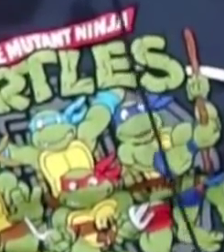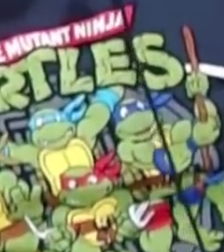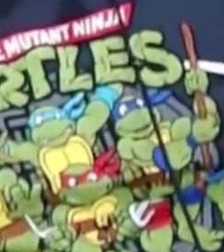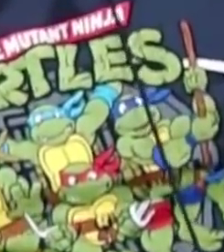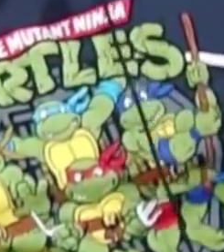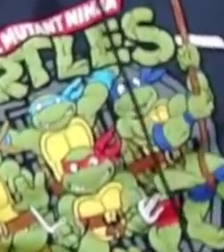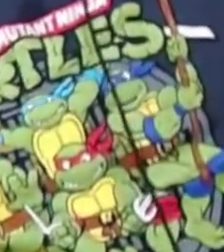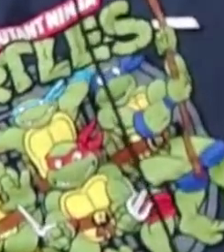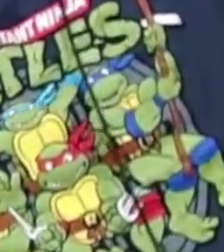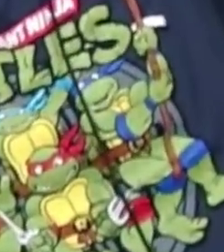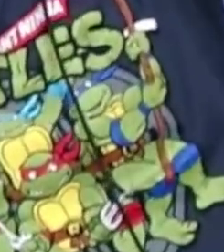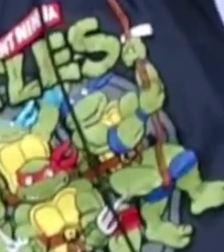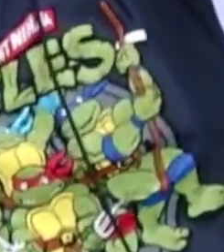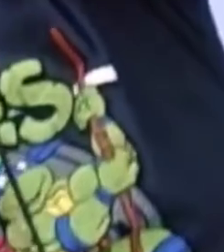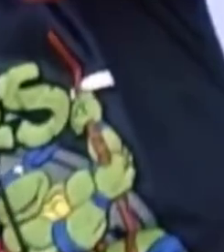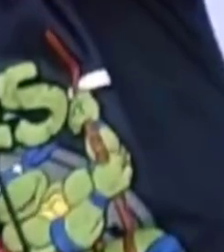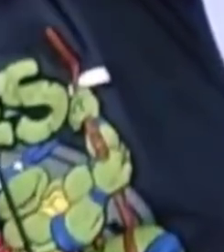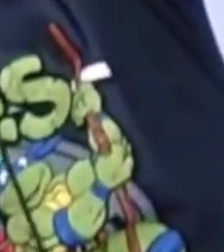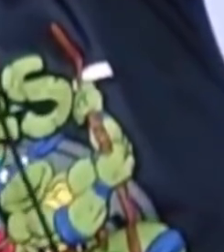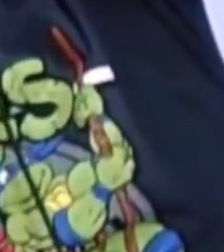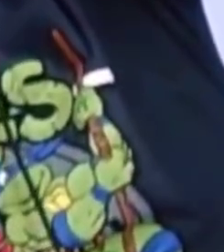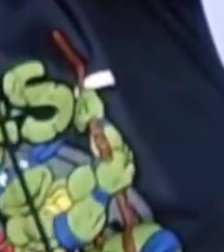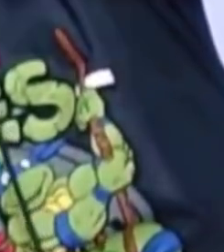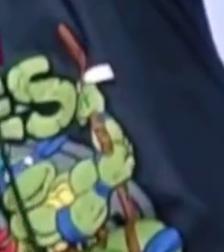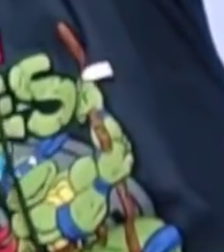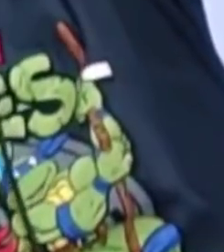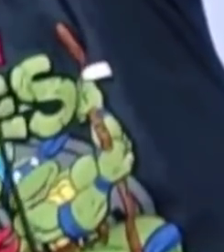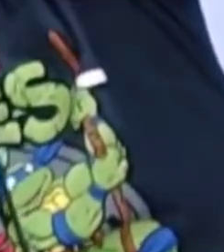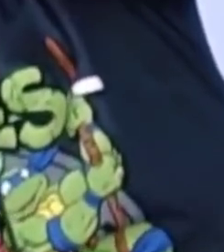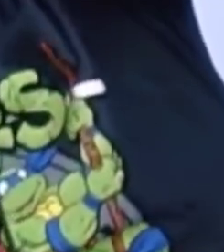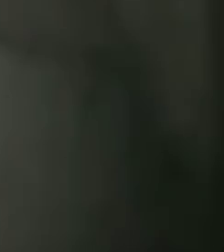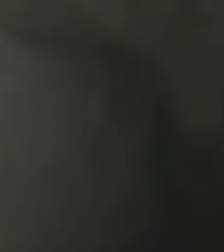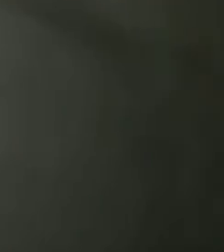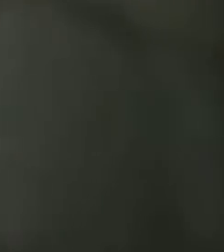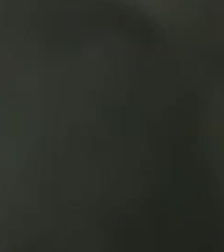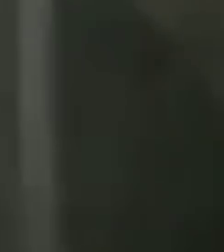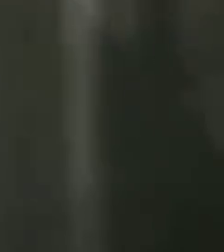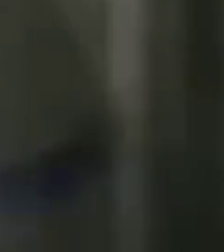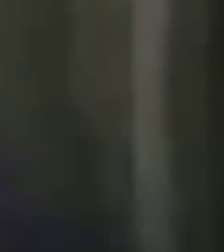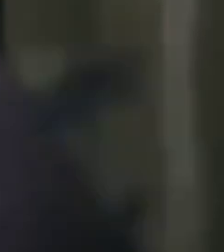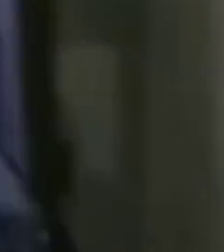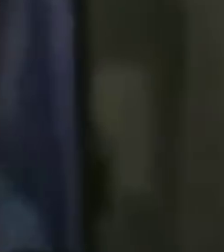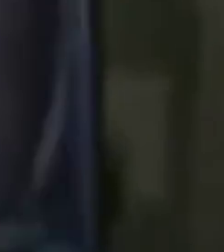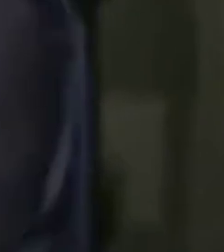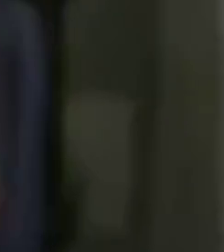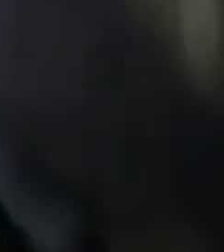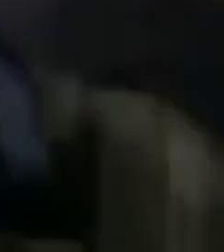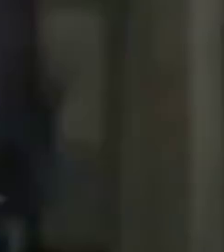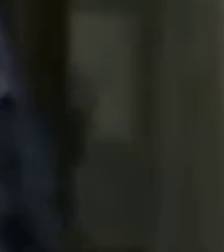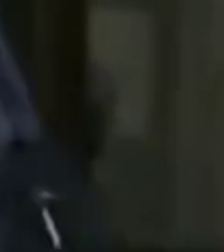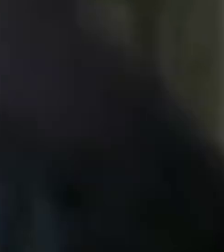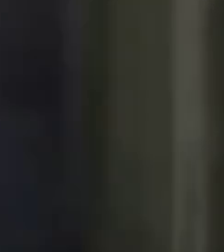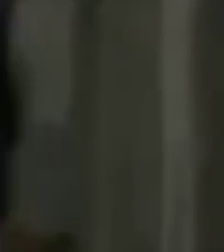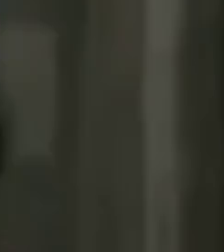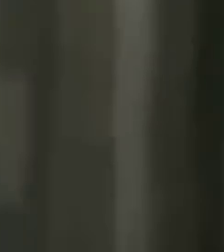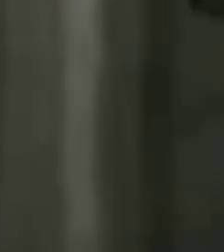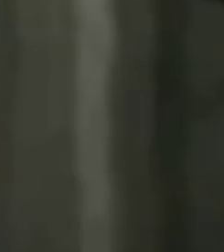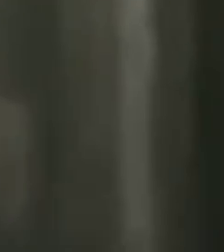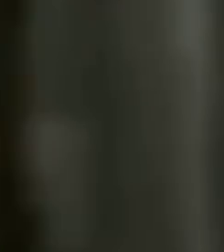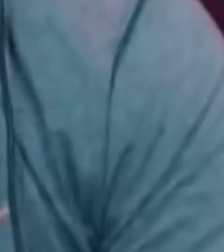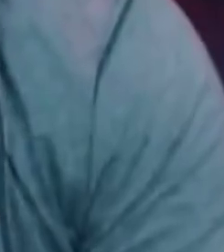muy importante para los mexicanos. Y vamos a reaccionar en vivo. ¡Que se armen los pinches